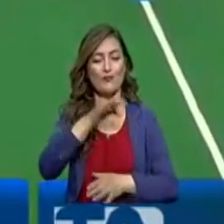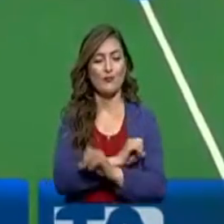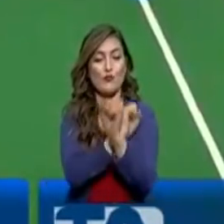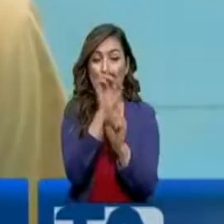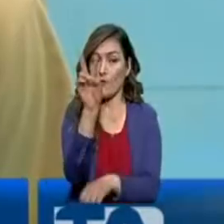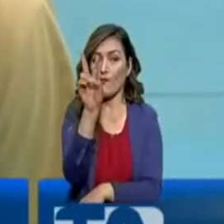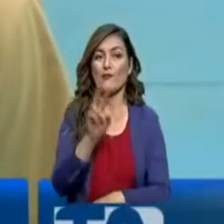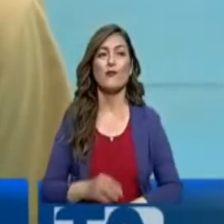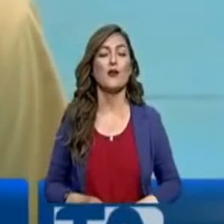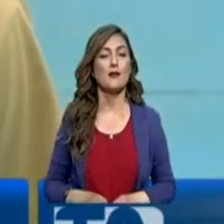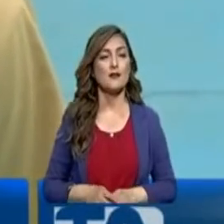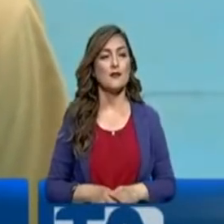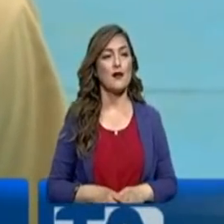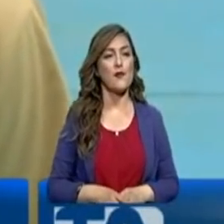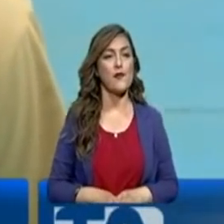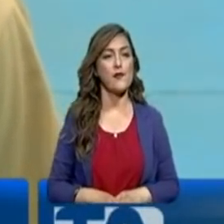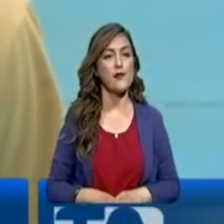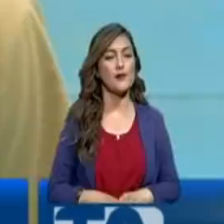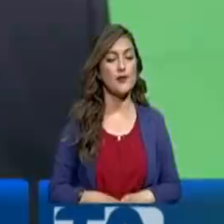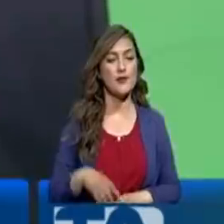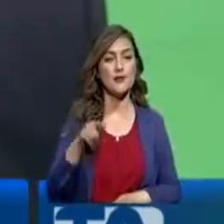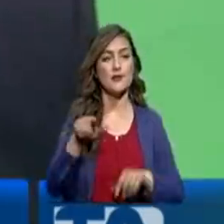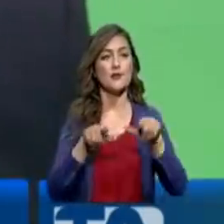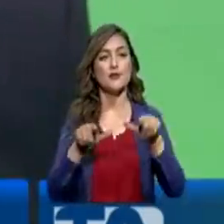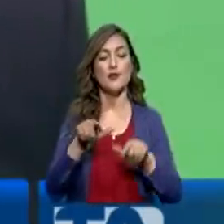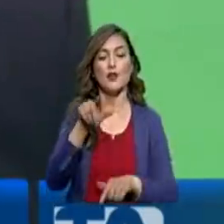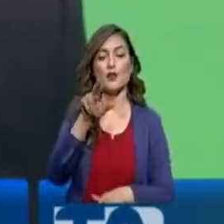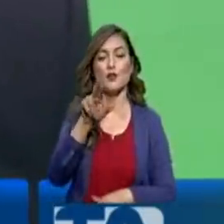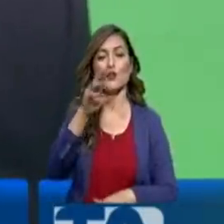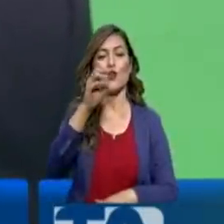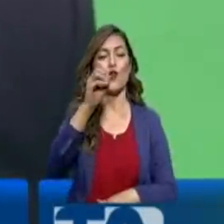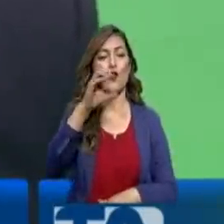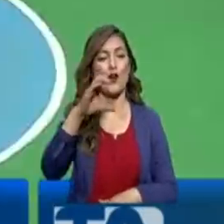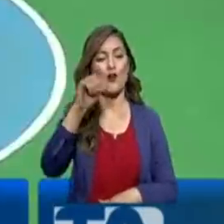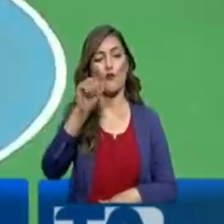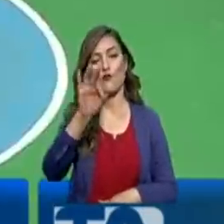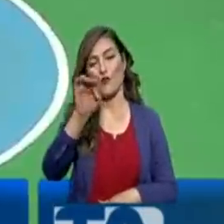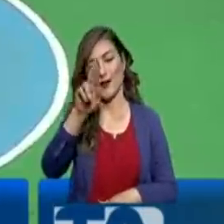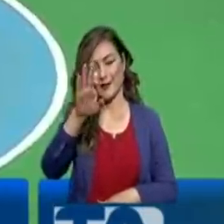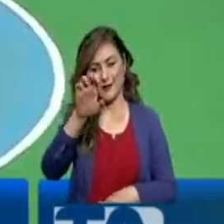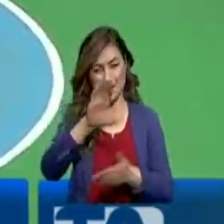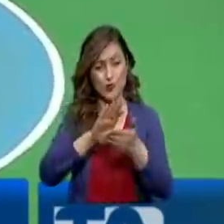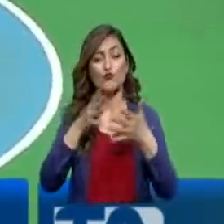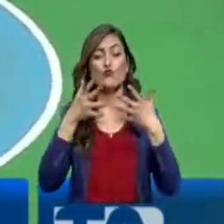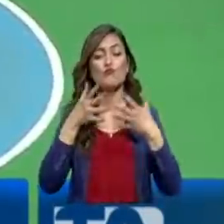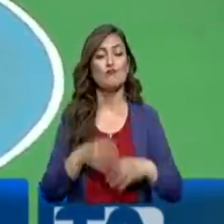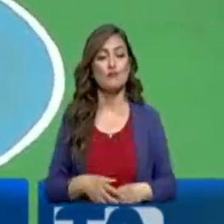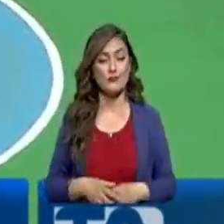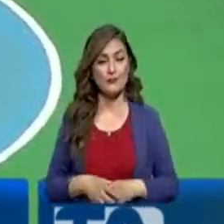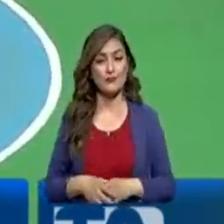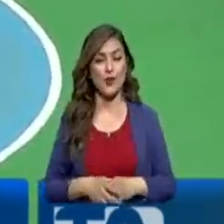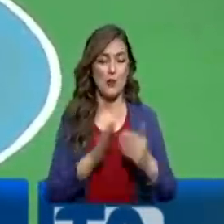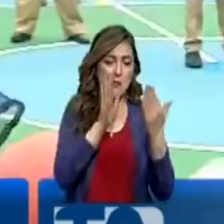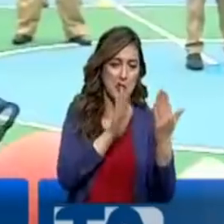de este viernes. Una de ellas, la Unidad Educativa Vicente Rocafuerte en el centro de Guayaquil. Esta vez la modalidad fue presencial